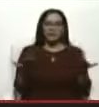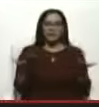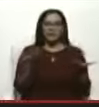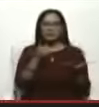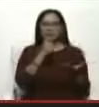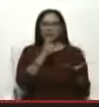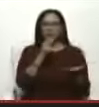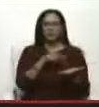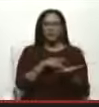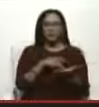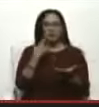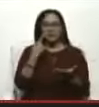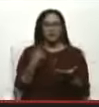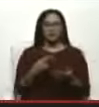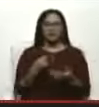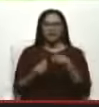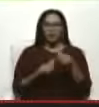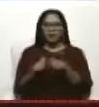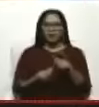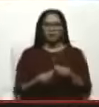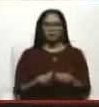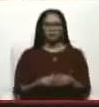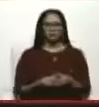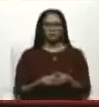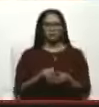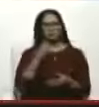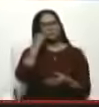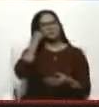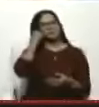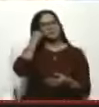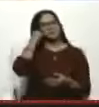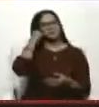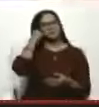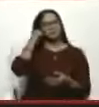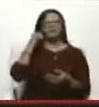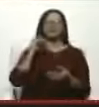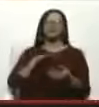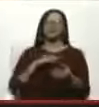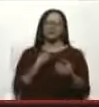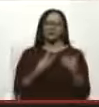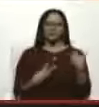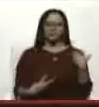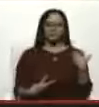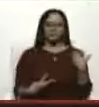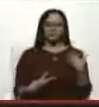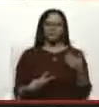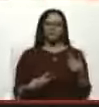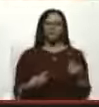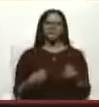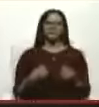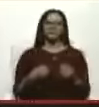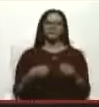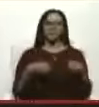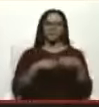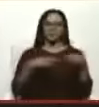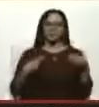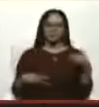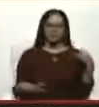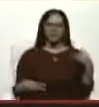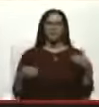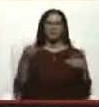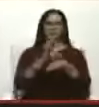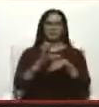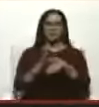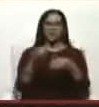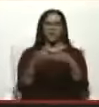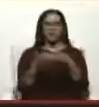qué dijeron? ¿Qué van a hacer? Bueno, estuvo la vicepresidenta Delcy Rodríguez, el vicepresidente sectorial para la Seguridad Ciudadana y la